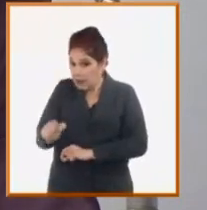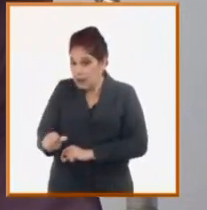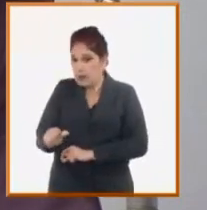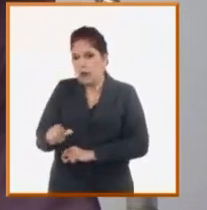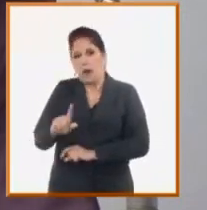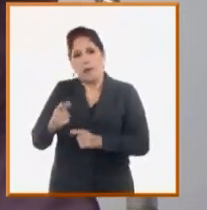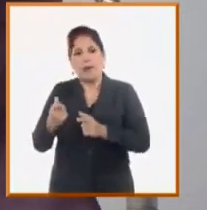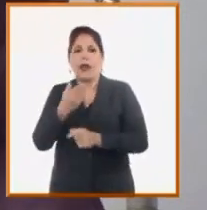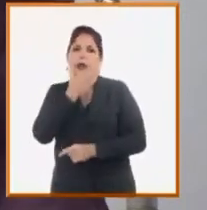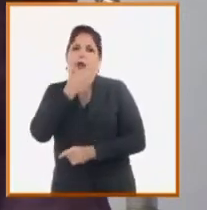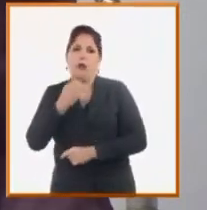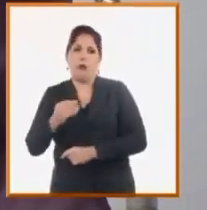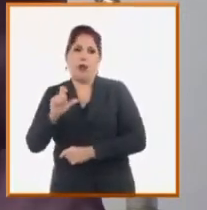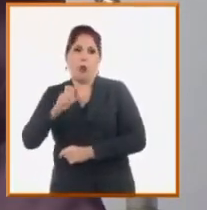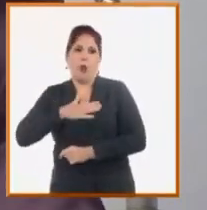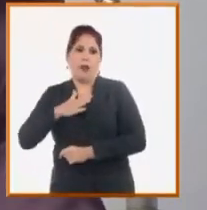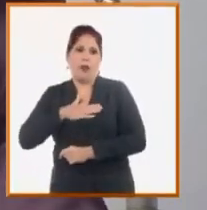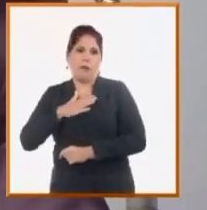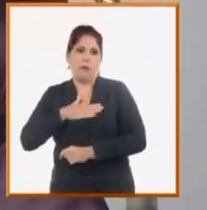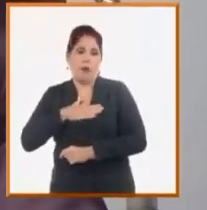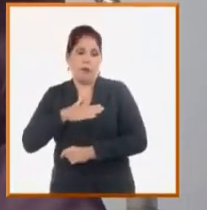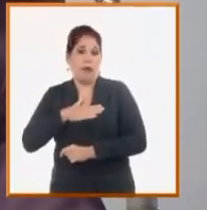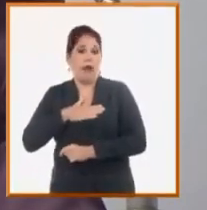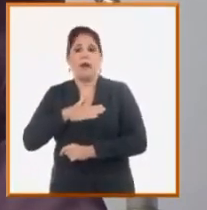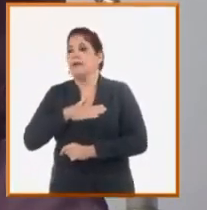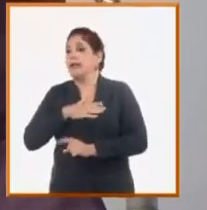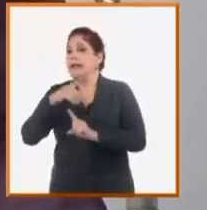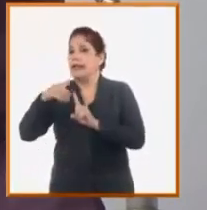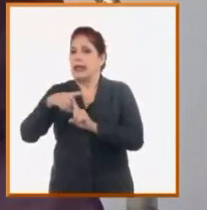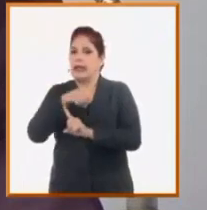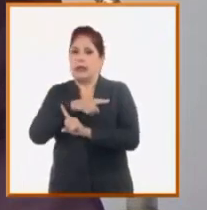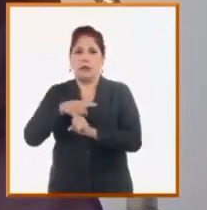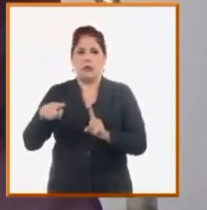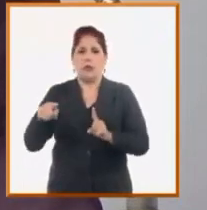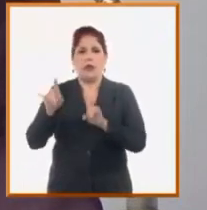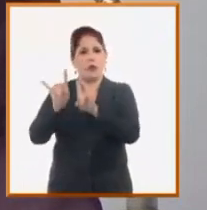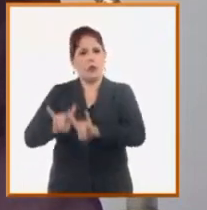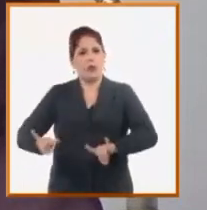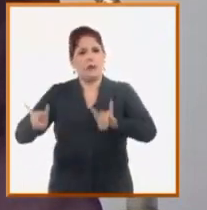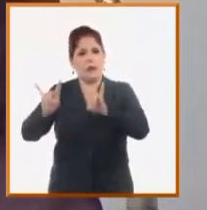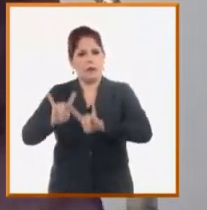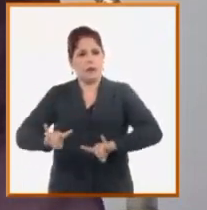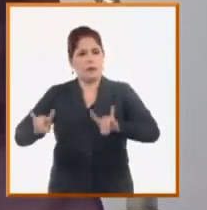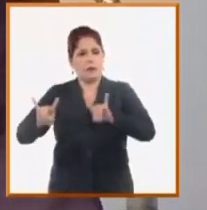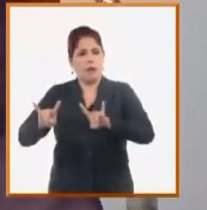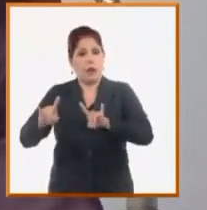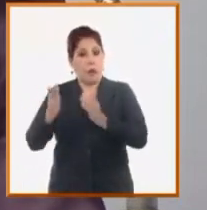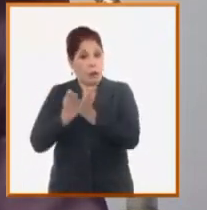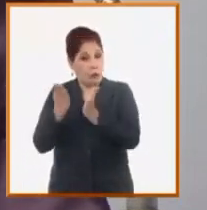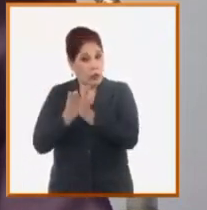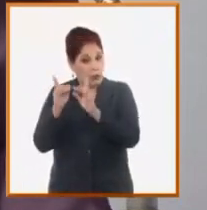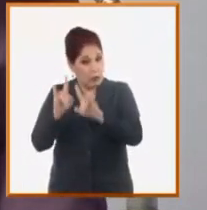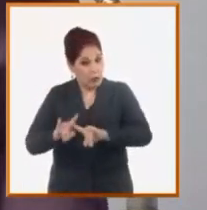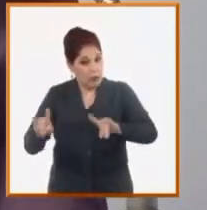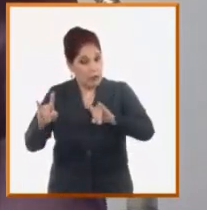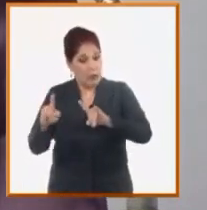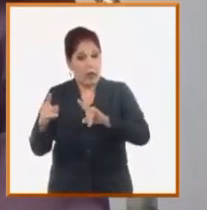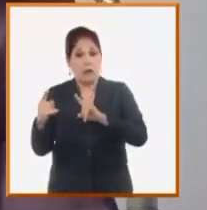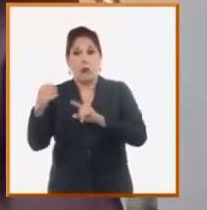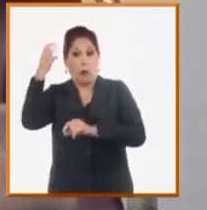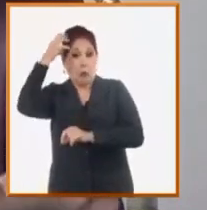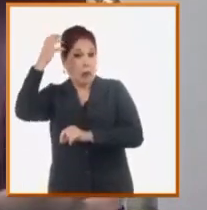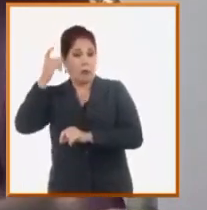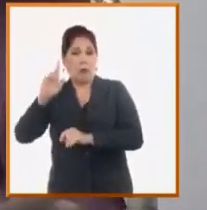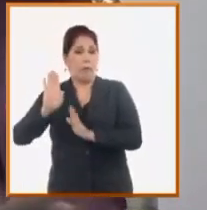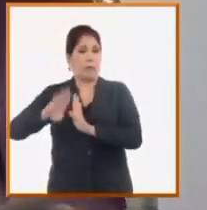las organizaciones, desde el propio proceso de revisión por parte de las estructuras que se encargan de esto. Yo creo que en ese